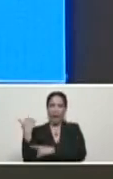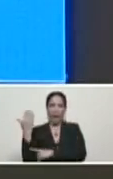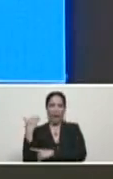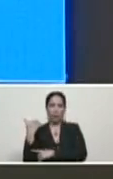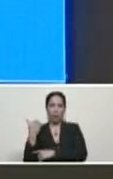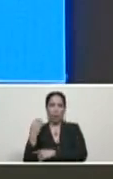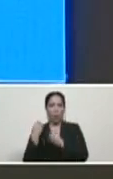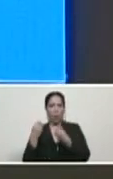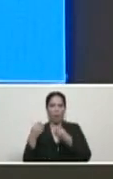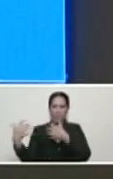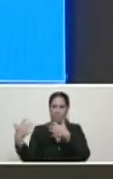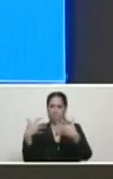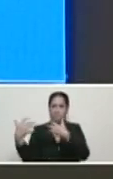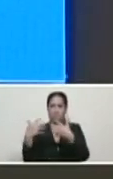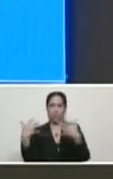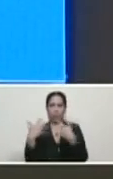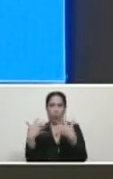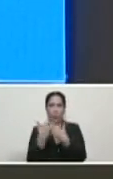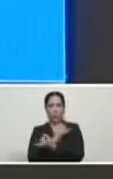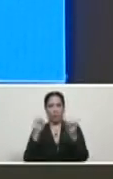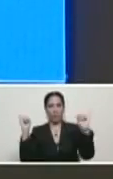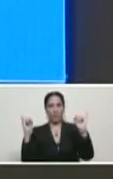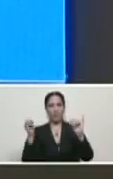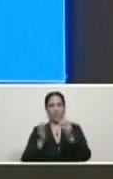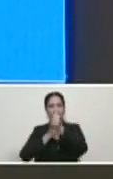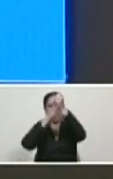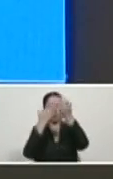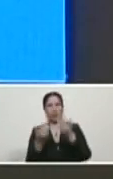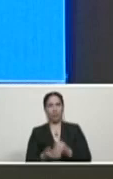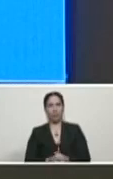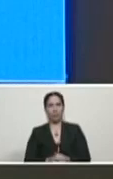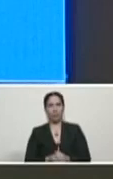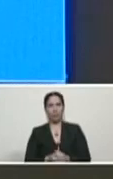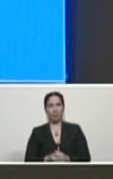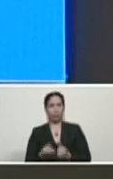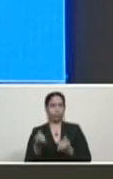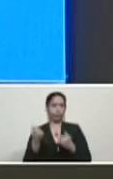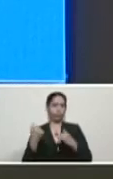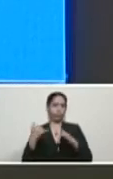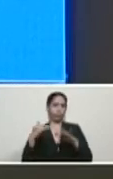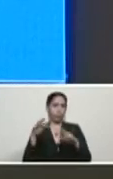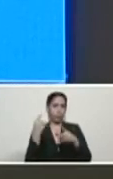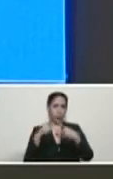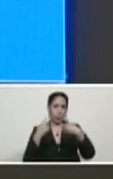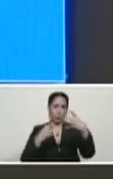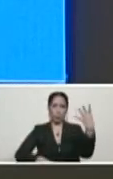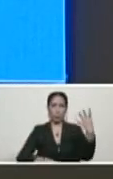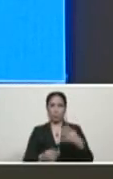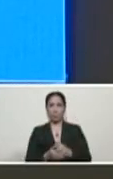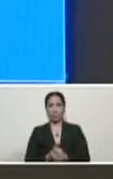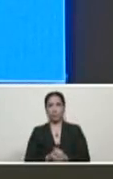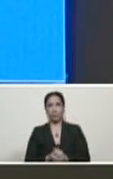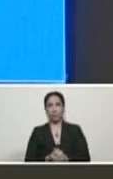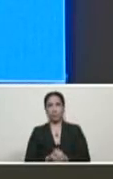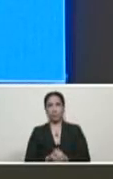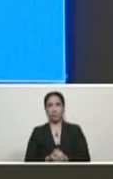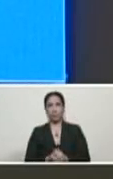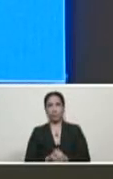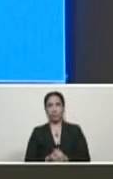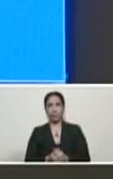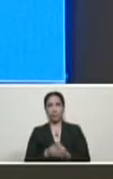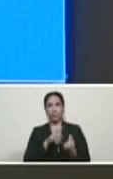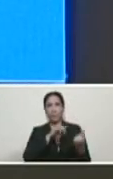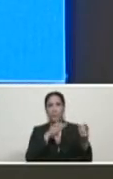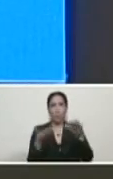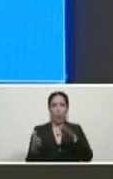liderazgo de la independencia. ¿Cuántas cosas habían pasado? ¿Cuántas masacres? El decreto